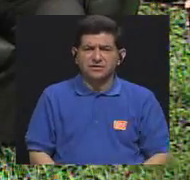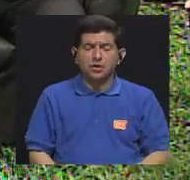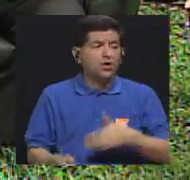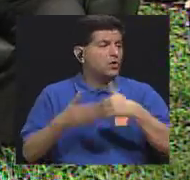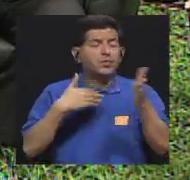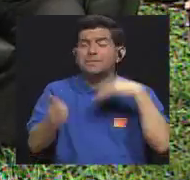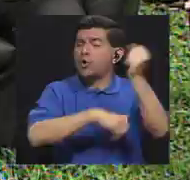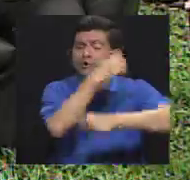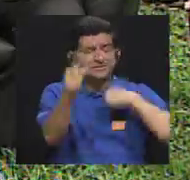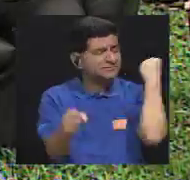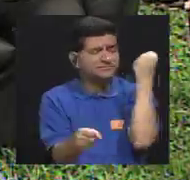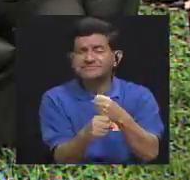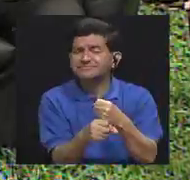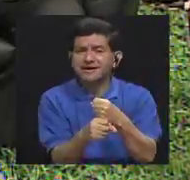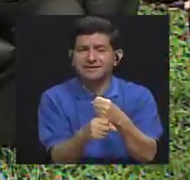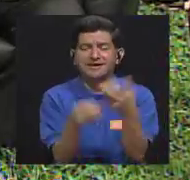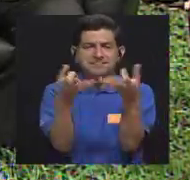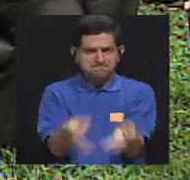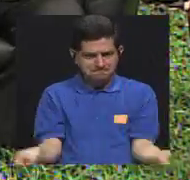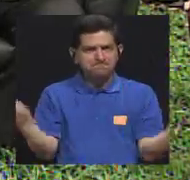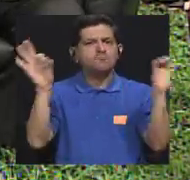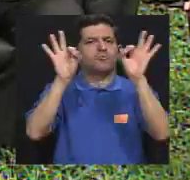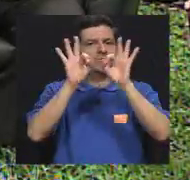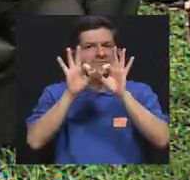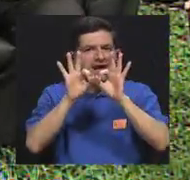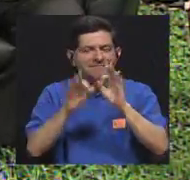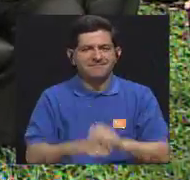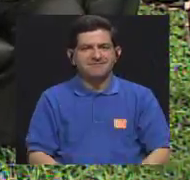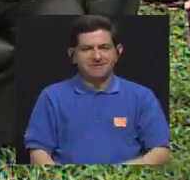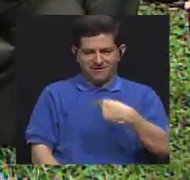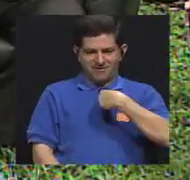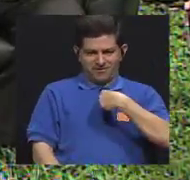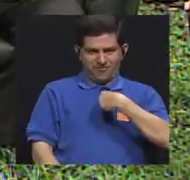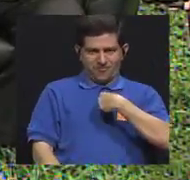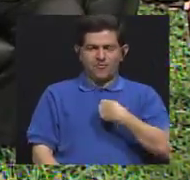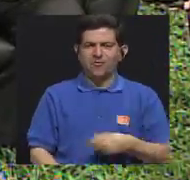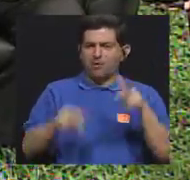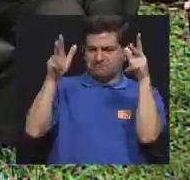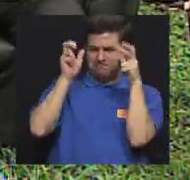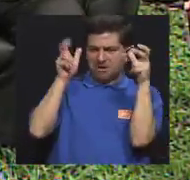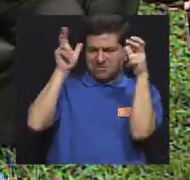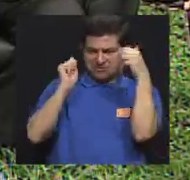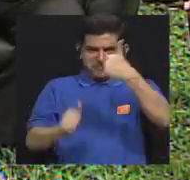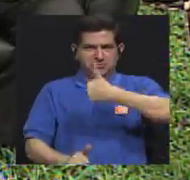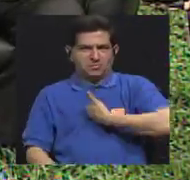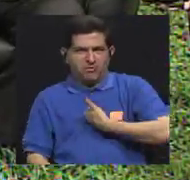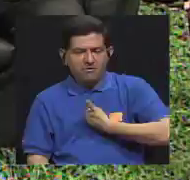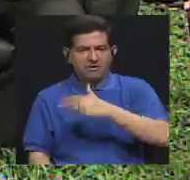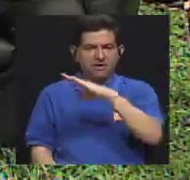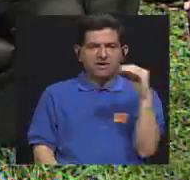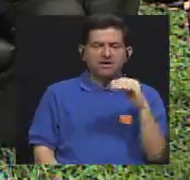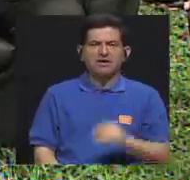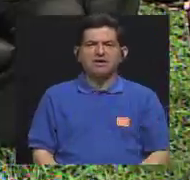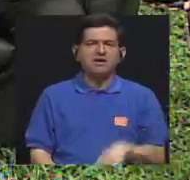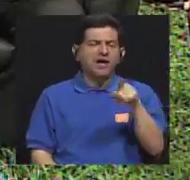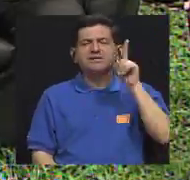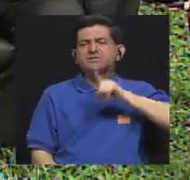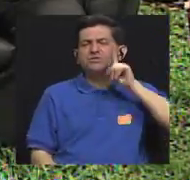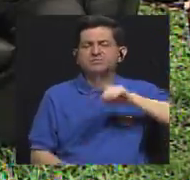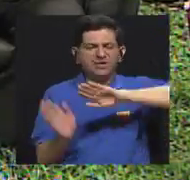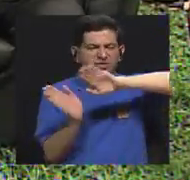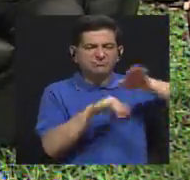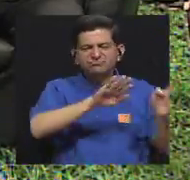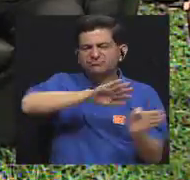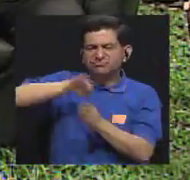la edad que tengamos, lo que importa es cómo nos vayamos percibiendo nosotros y nos vayamos quitando estos mitos